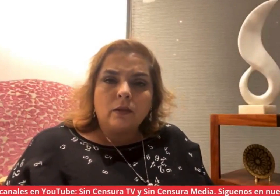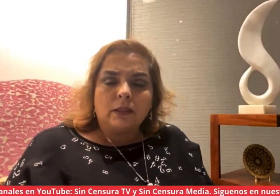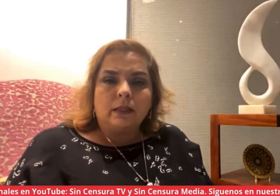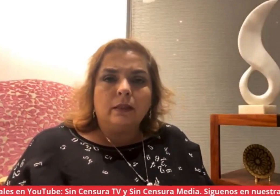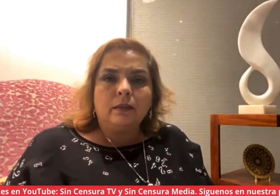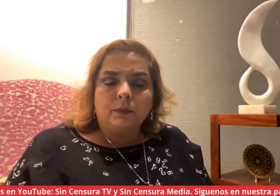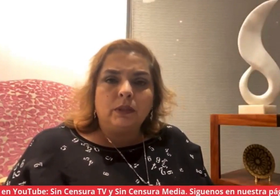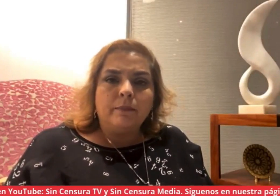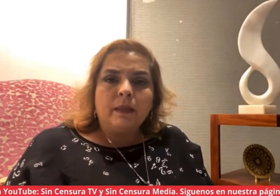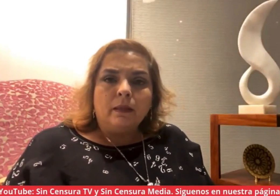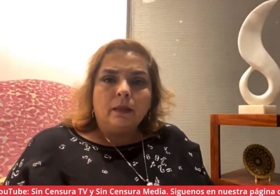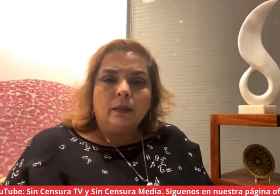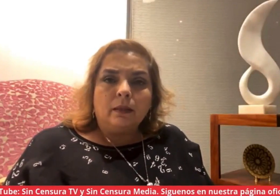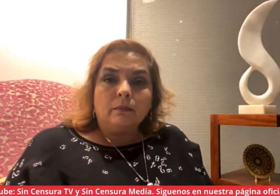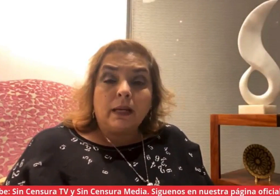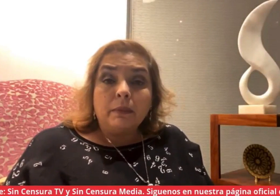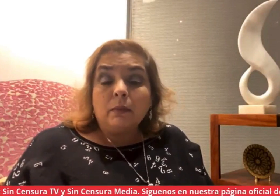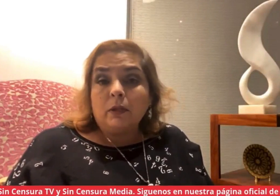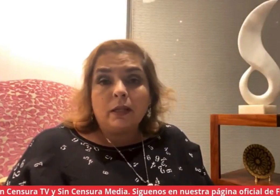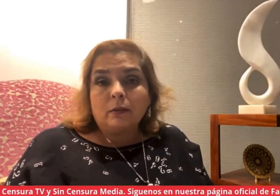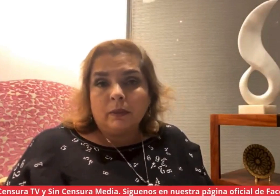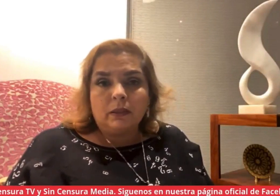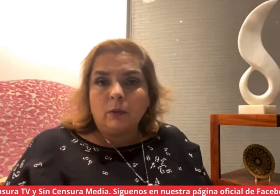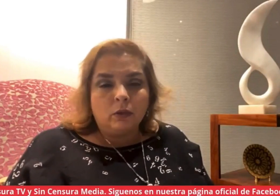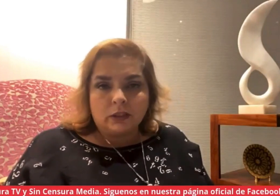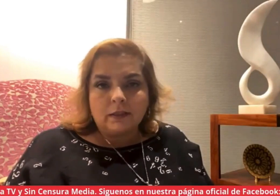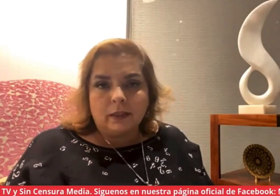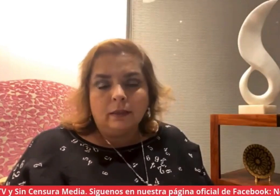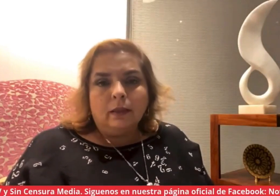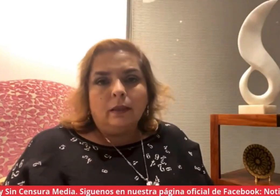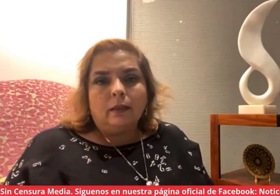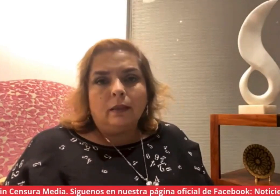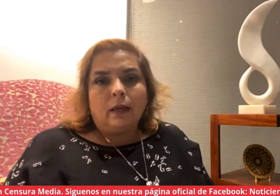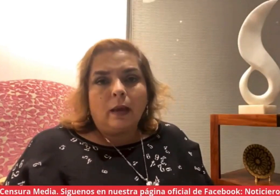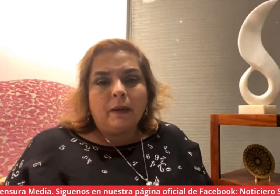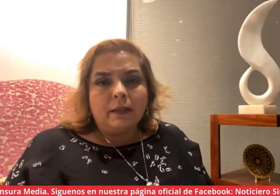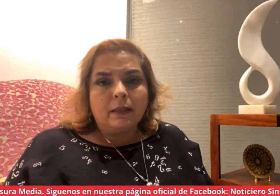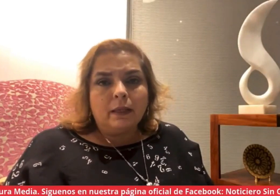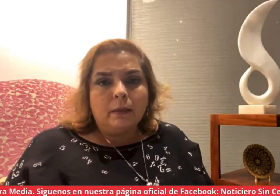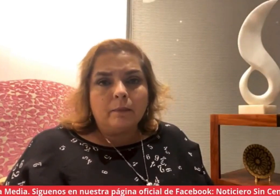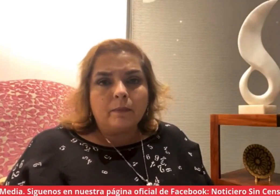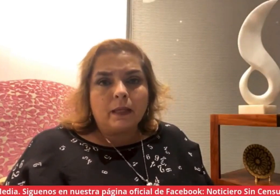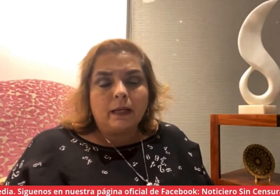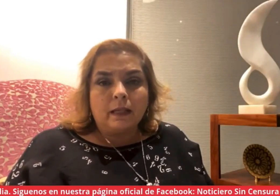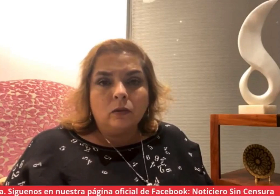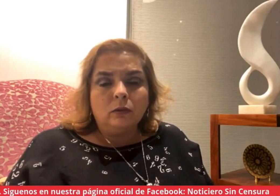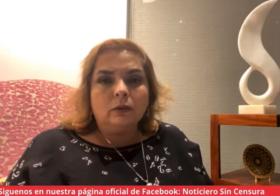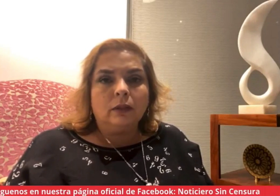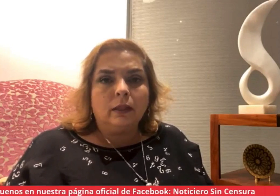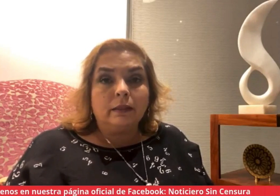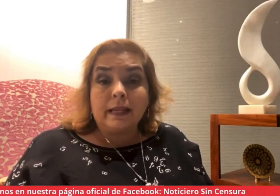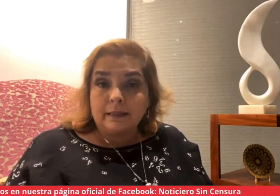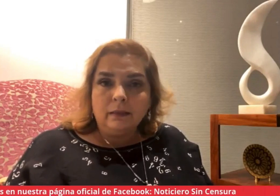estados que están en disputa, realmente Morena es competitivo en los 15. aparece